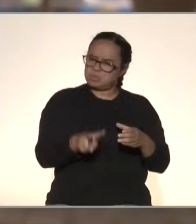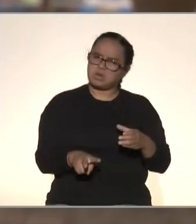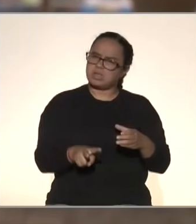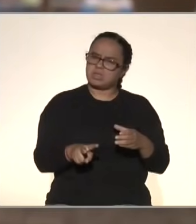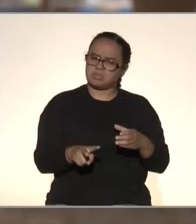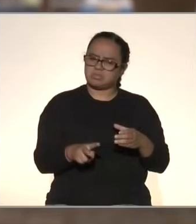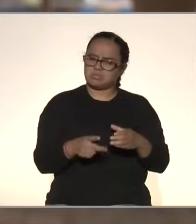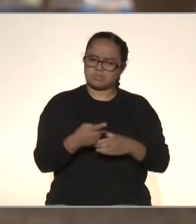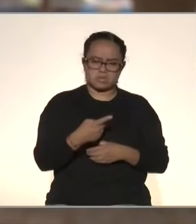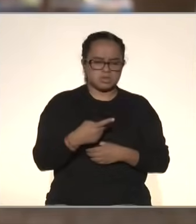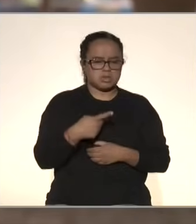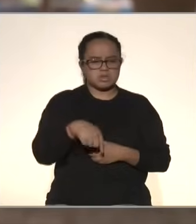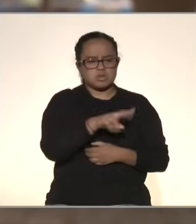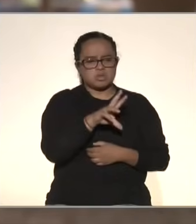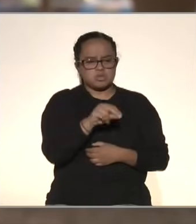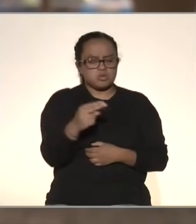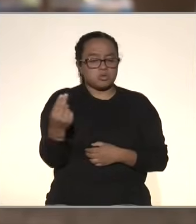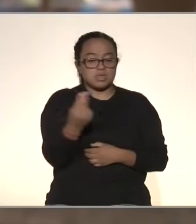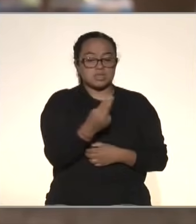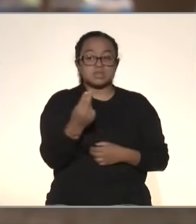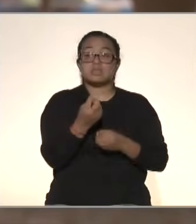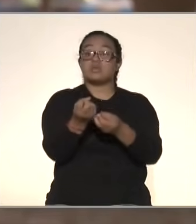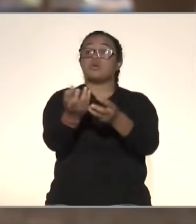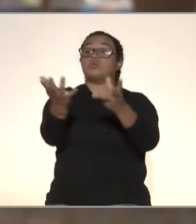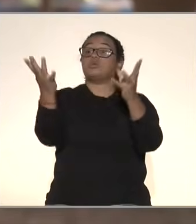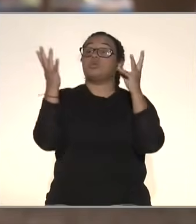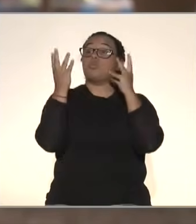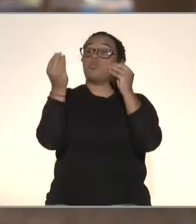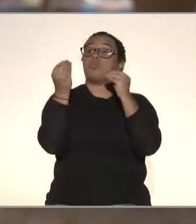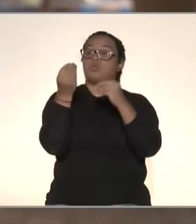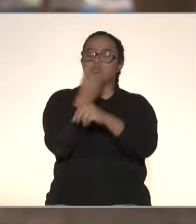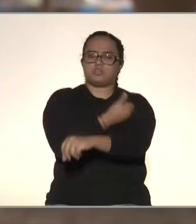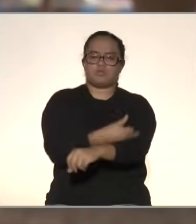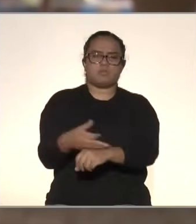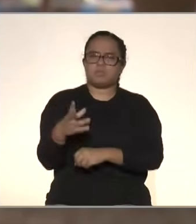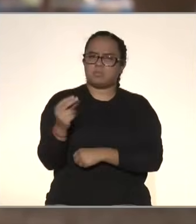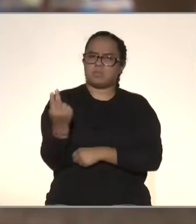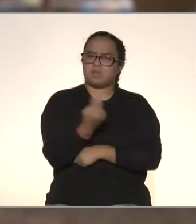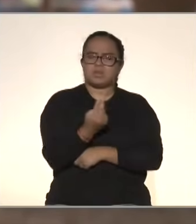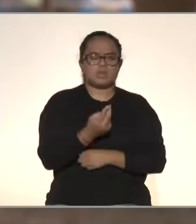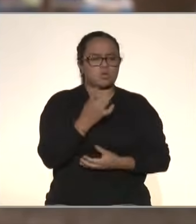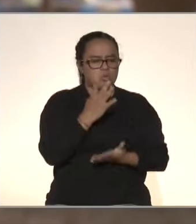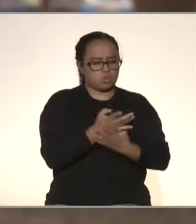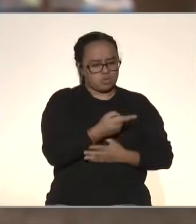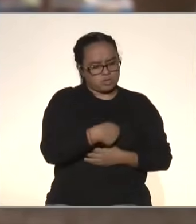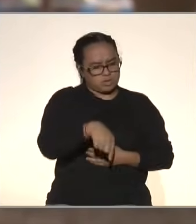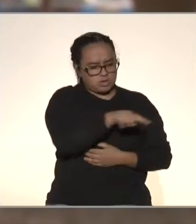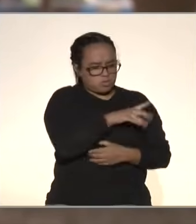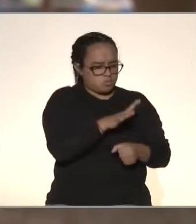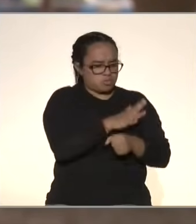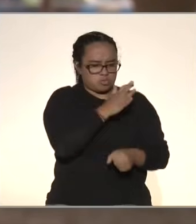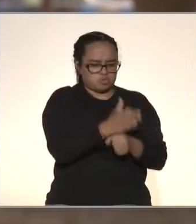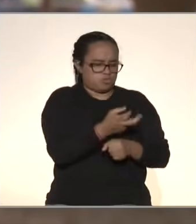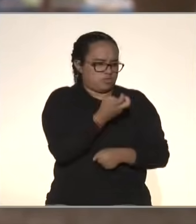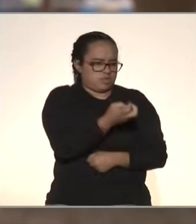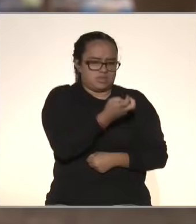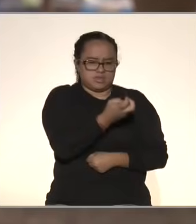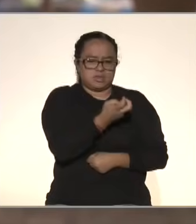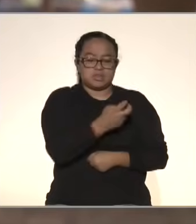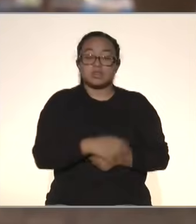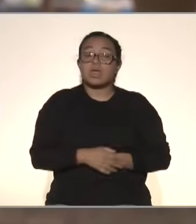la perdimos. No necesitábamos que hubiera muchos familiares en casa. Con nosotros era suficiente.